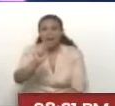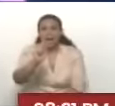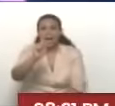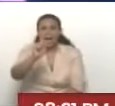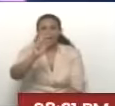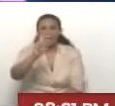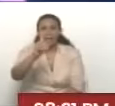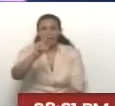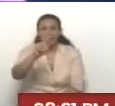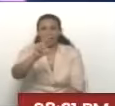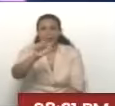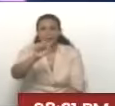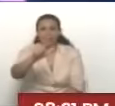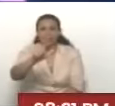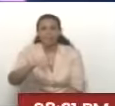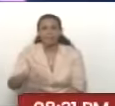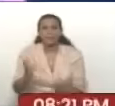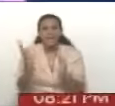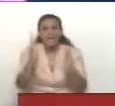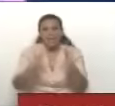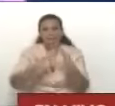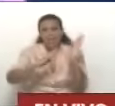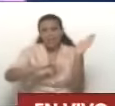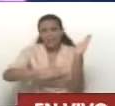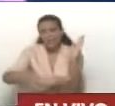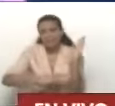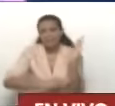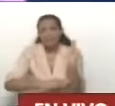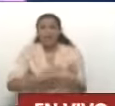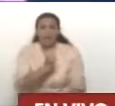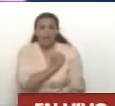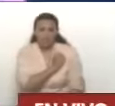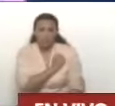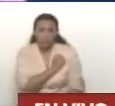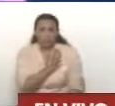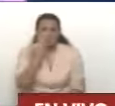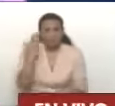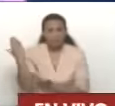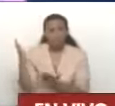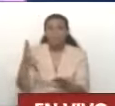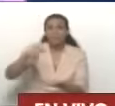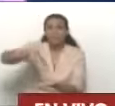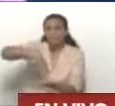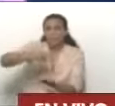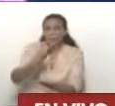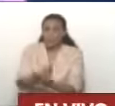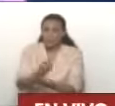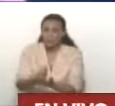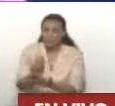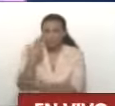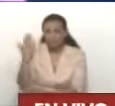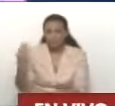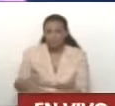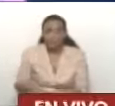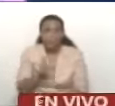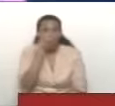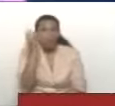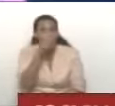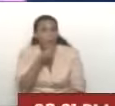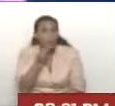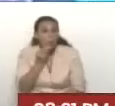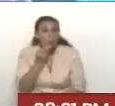Gamboa, que bueno, usted sabe el esfuerzo que hemos venido haciendo para recuperarla. Jovencito, ¿qué edad tienes